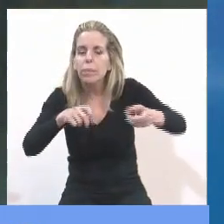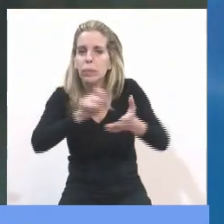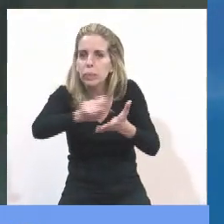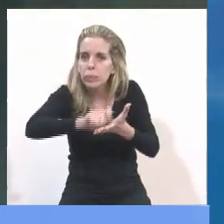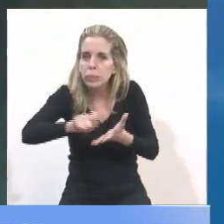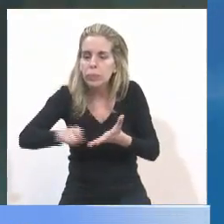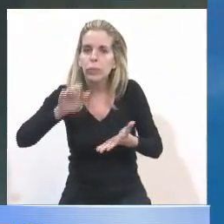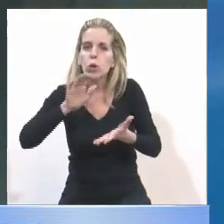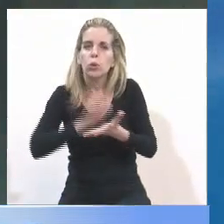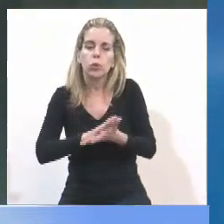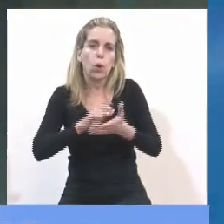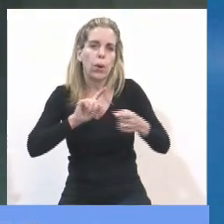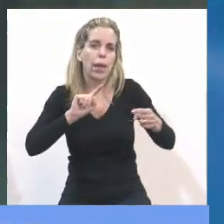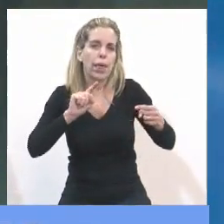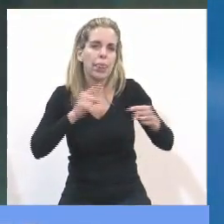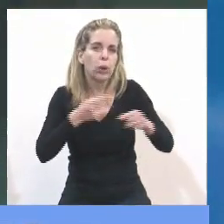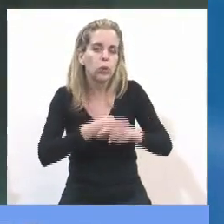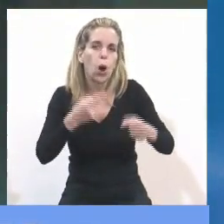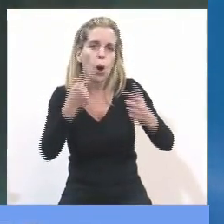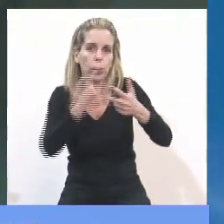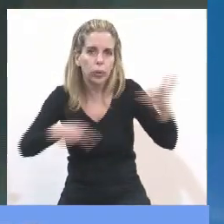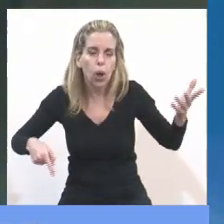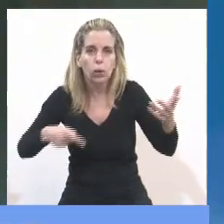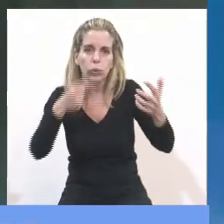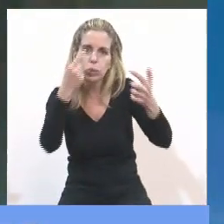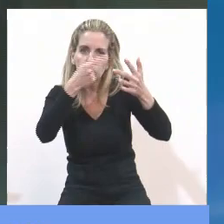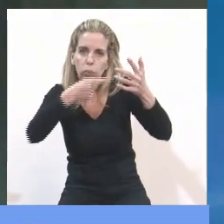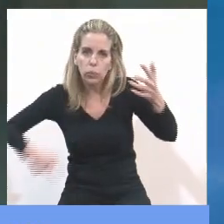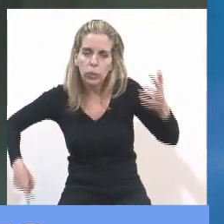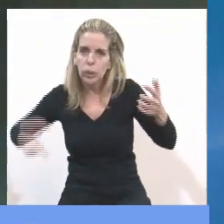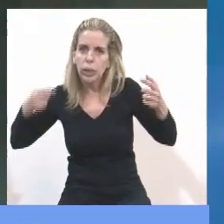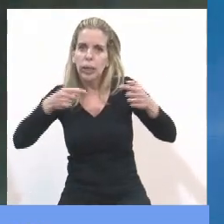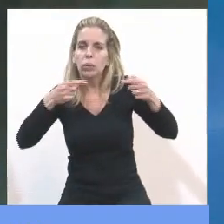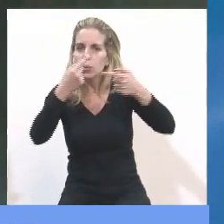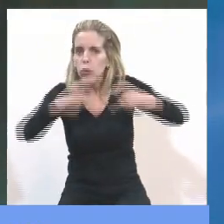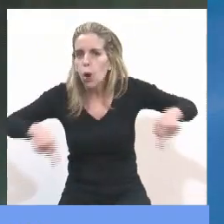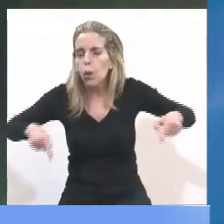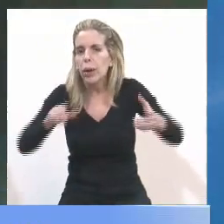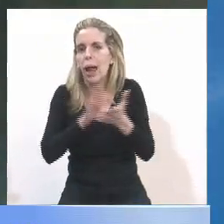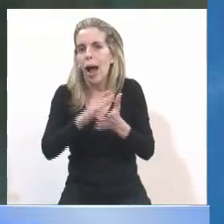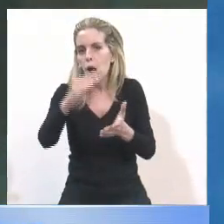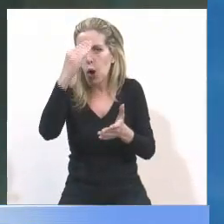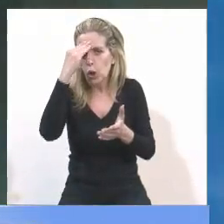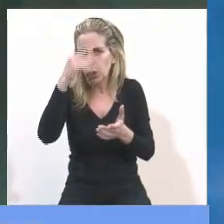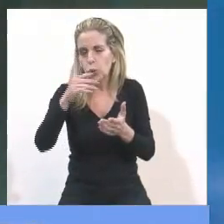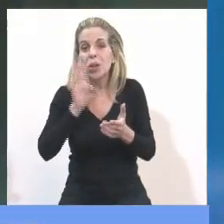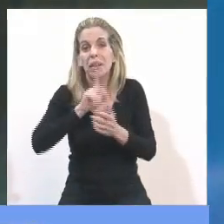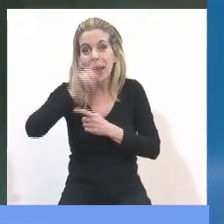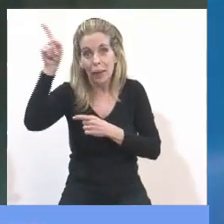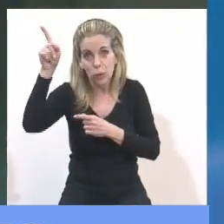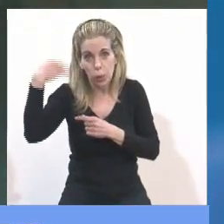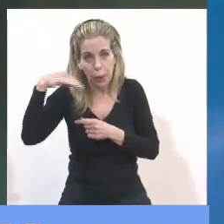las discusiones que se dieron respecto de cada uno de los institutos de la Constitución de Estados Unidos cuando debía ser